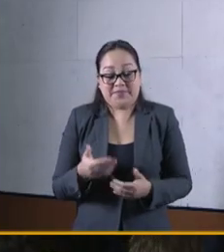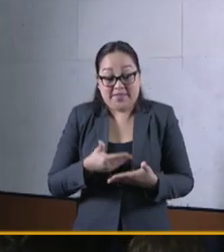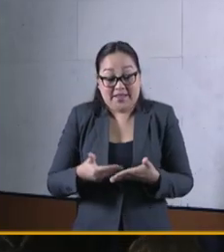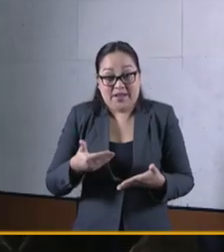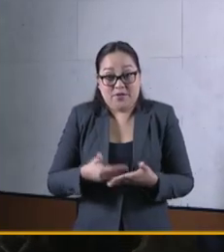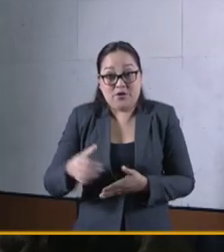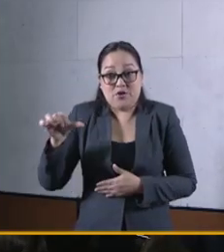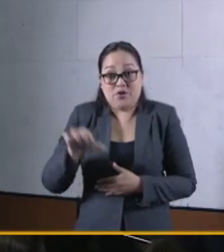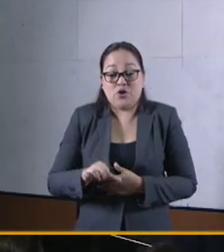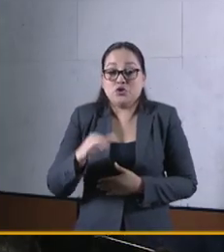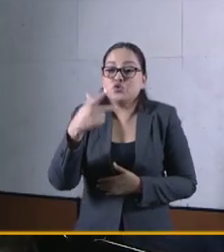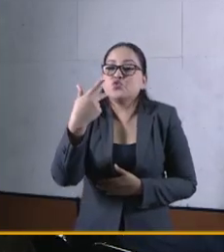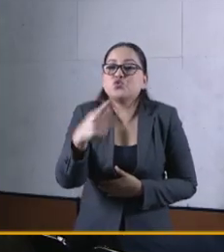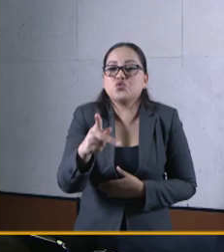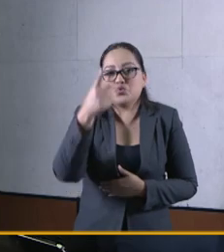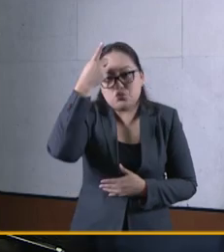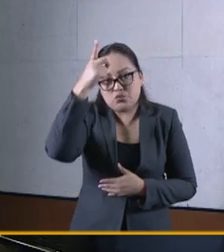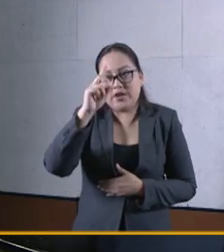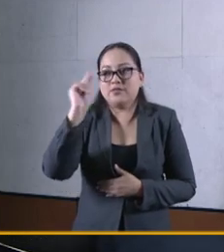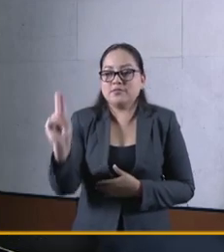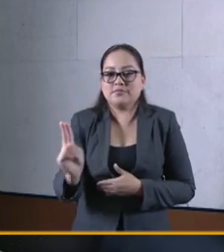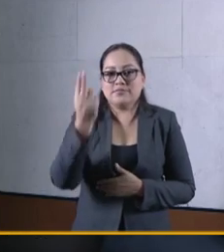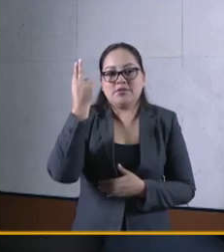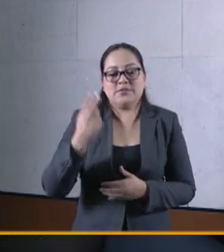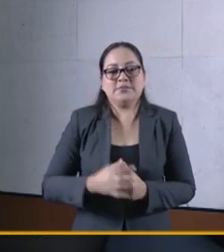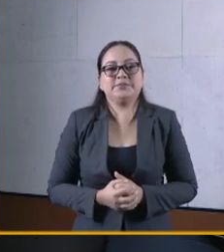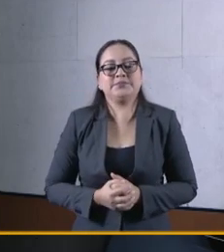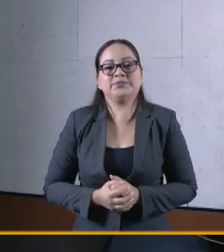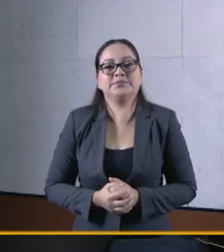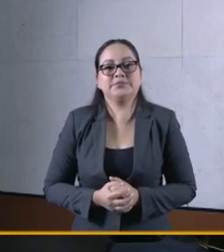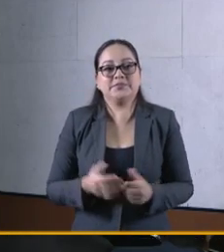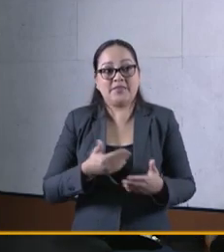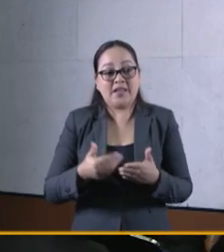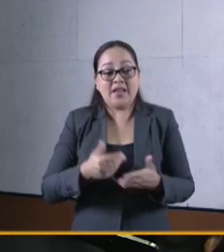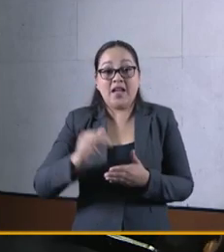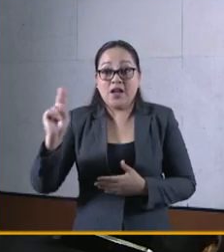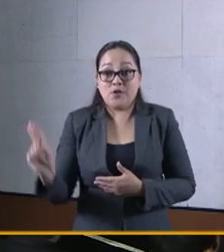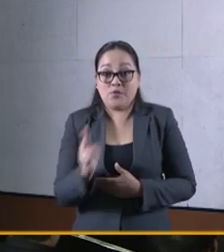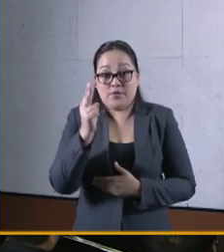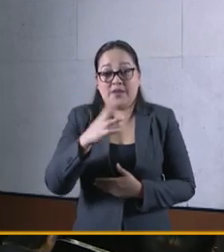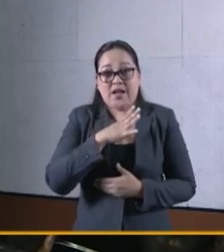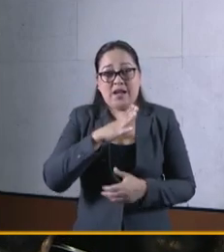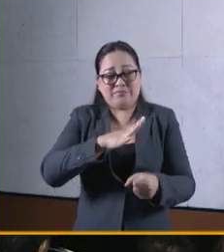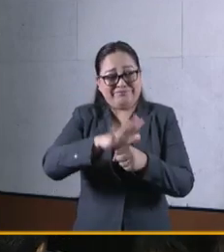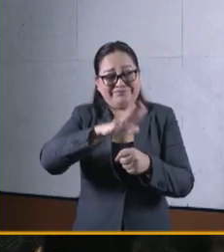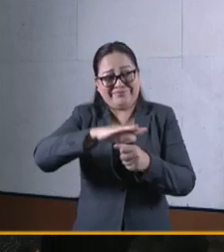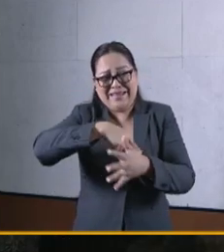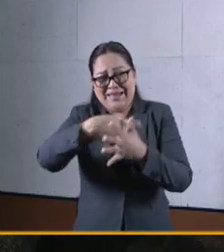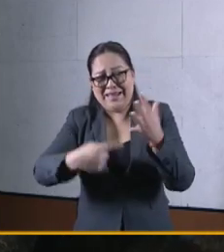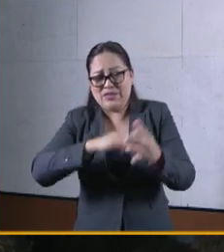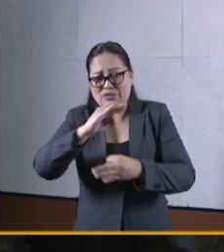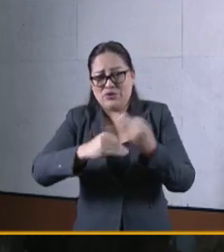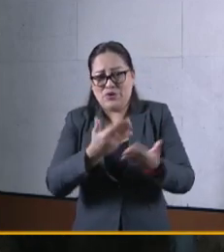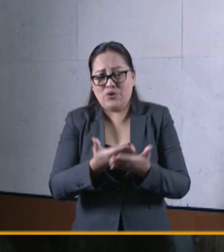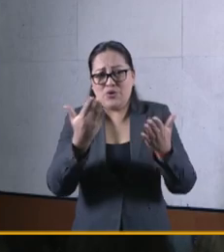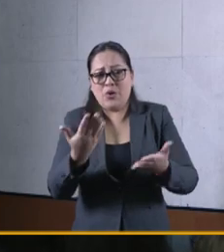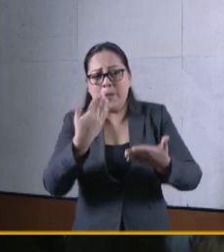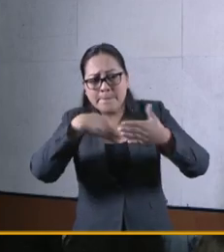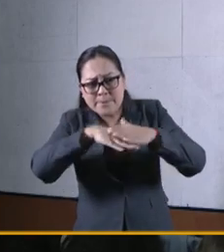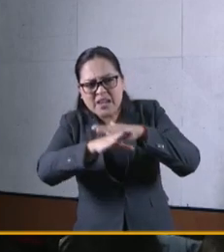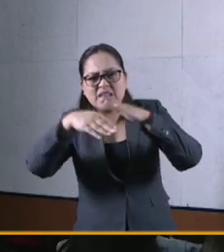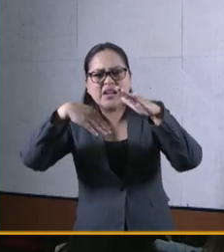hoy su universidad esta universidad tiene todo para ustedes visiten sus